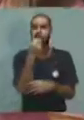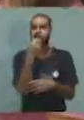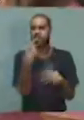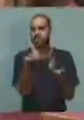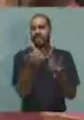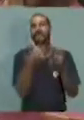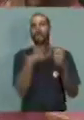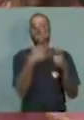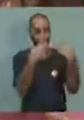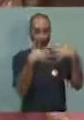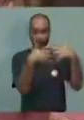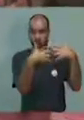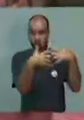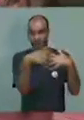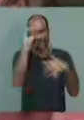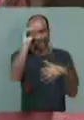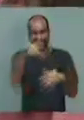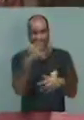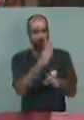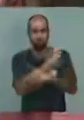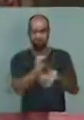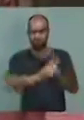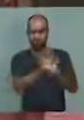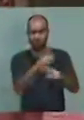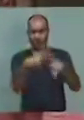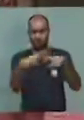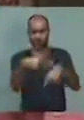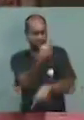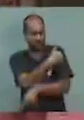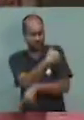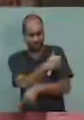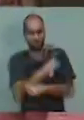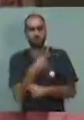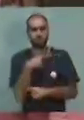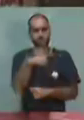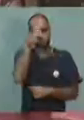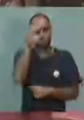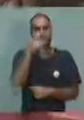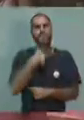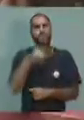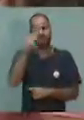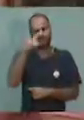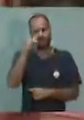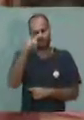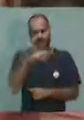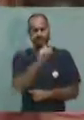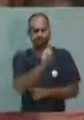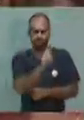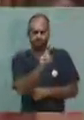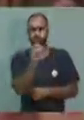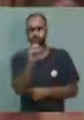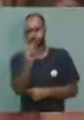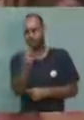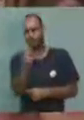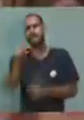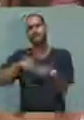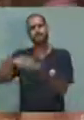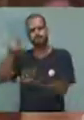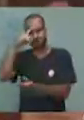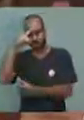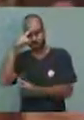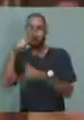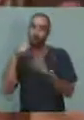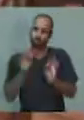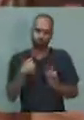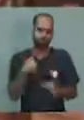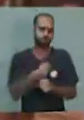Soberana 02, Soberana 01, Soberana Plus de manera general. Esa es mi función específica. ¿Qué tiempo llevas trabajando en el